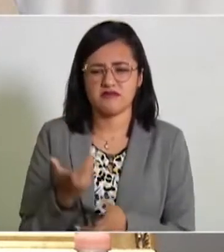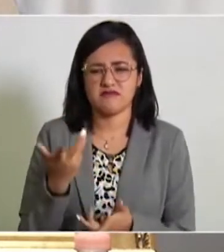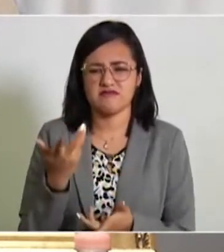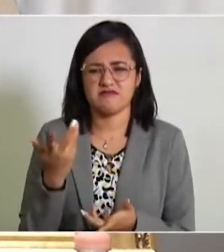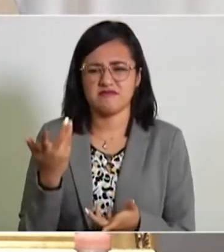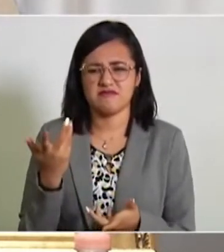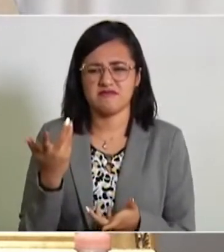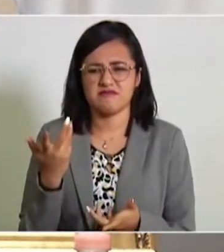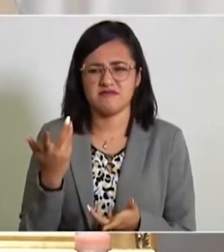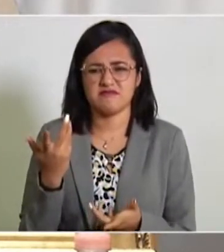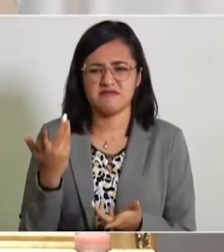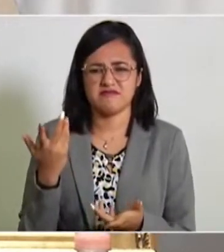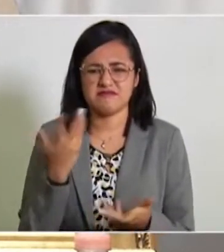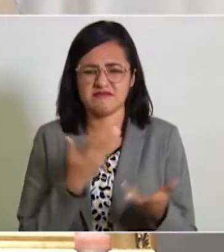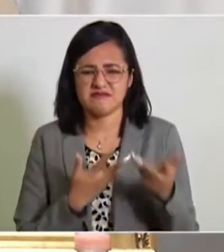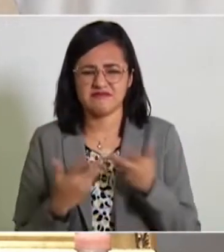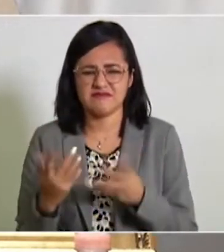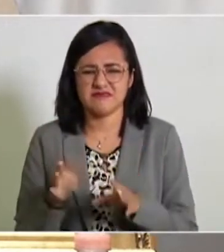y colaboran